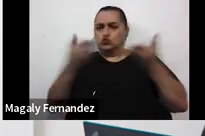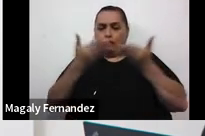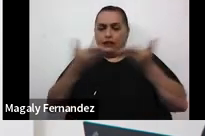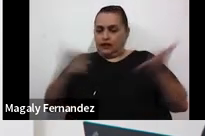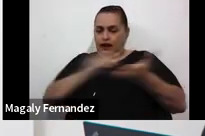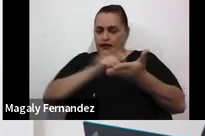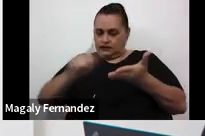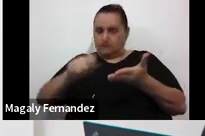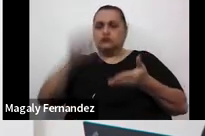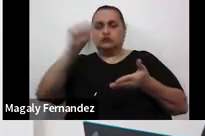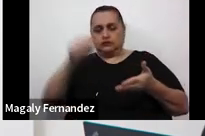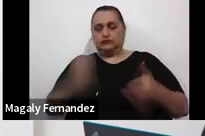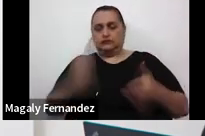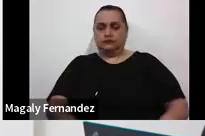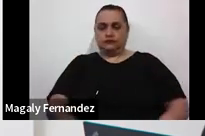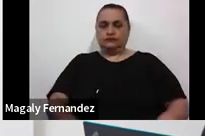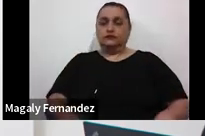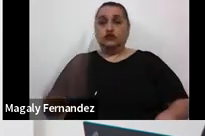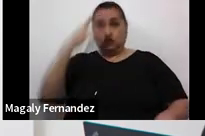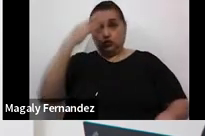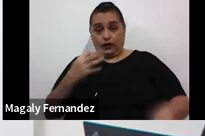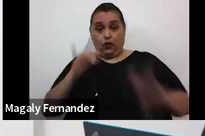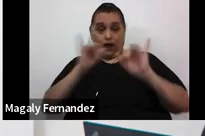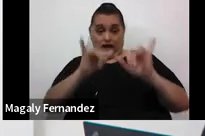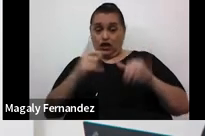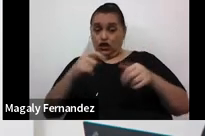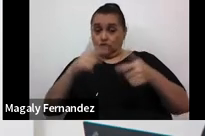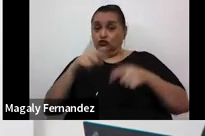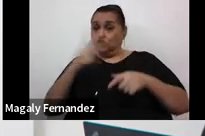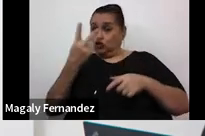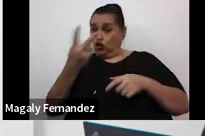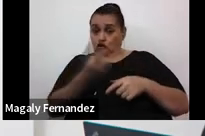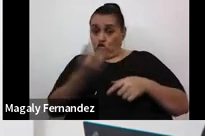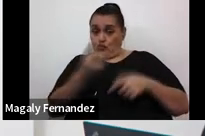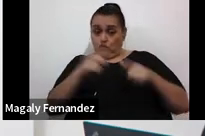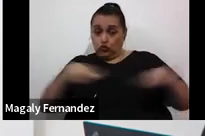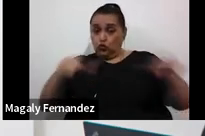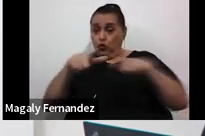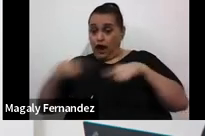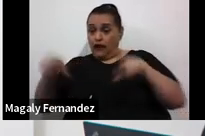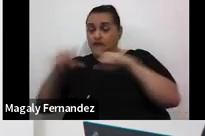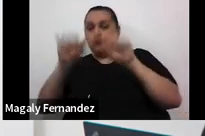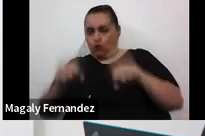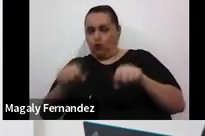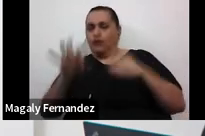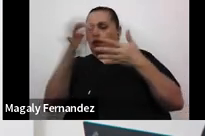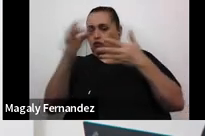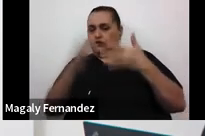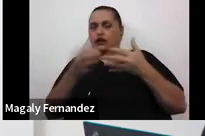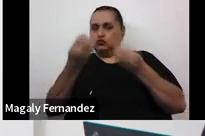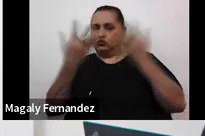sobre todo y yo creo que ahí en Esos dos lugares Roxana podrías encontrar que mucha